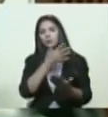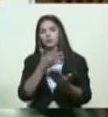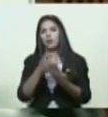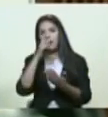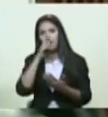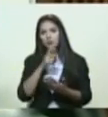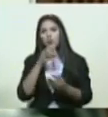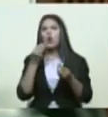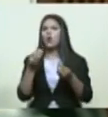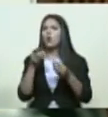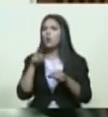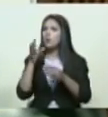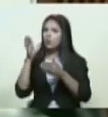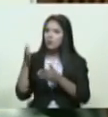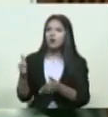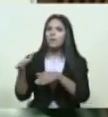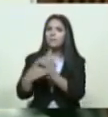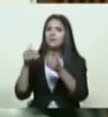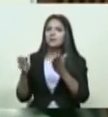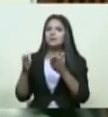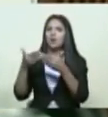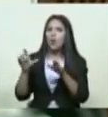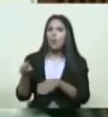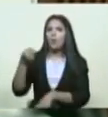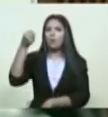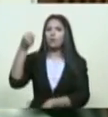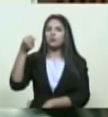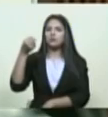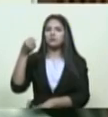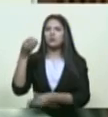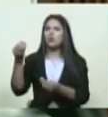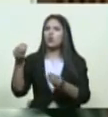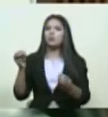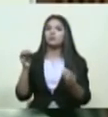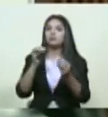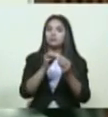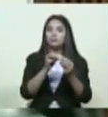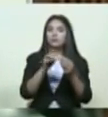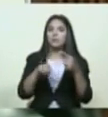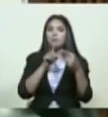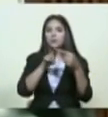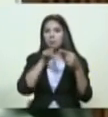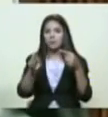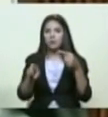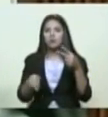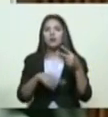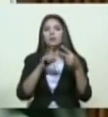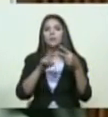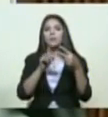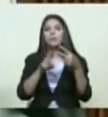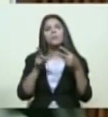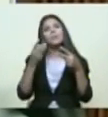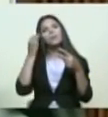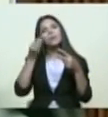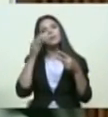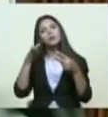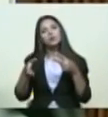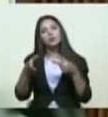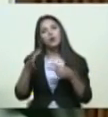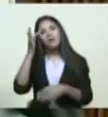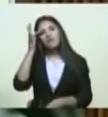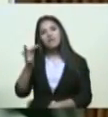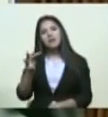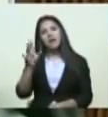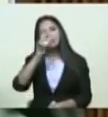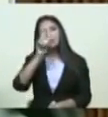años, ¿de qué manera va a actuar en este sentido el Ministerio Público? Sería mi primera pregunta. Y también su posición como Fiscal General de la